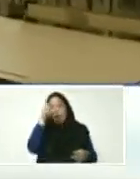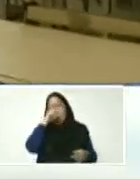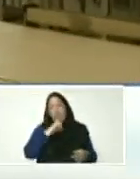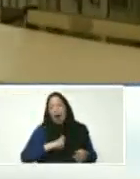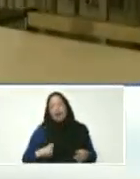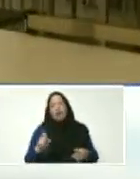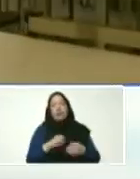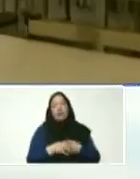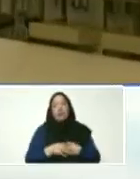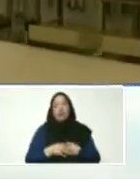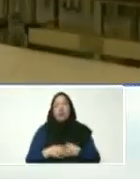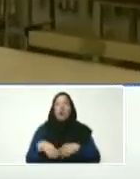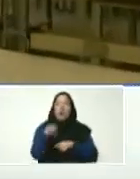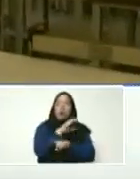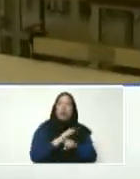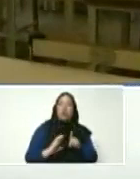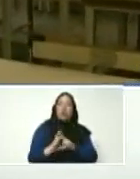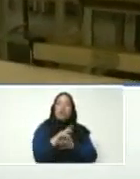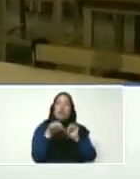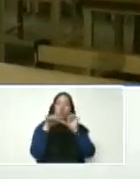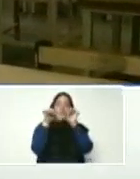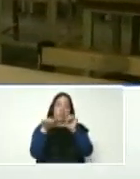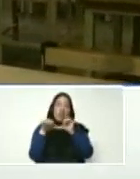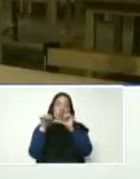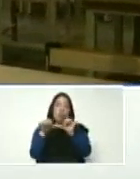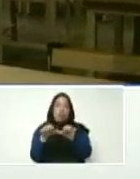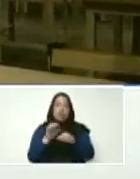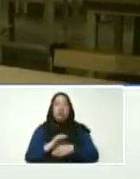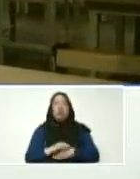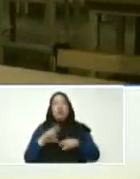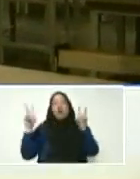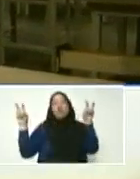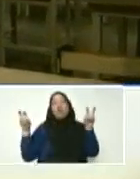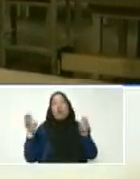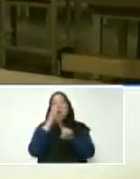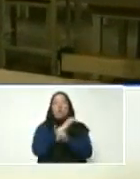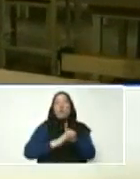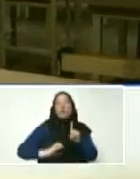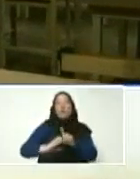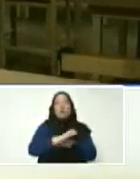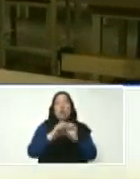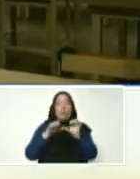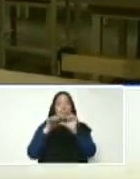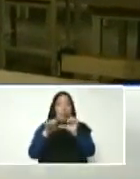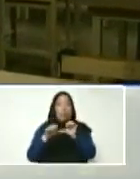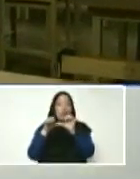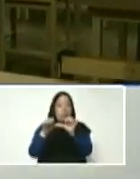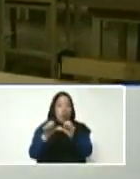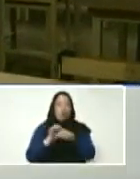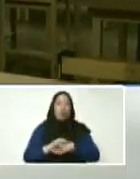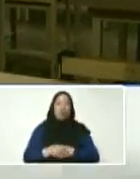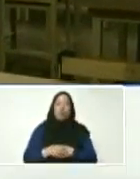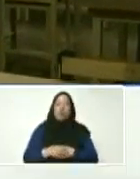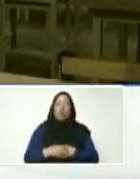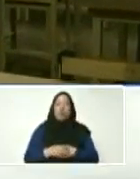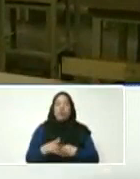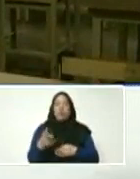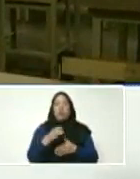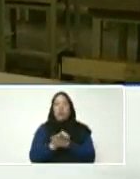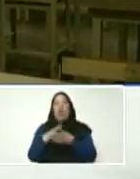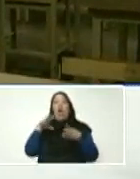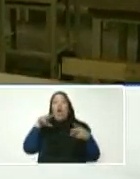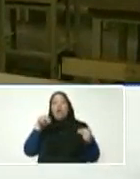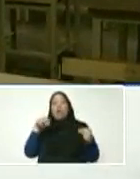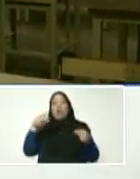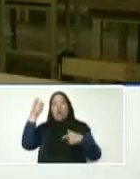venía. Una cultura del mantenimiento, una nueva cultura del mantenimiento. Y ahí Coromoto estaba hablando